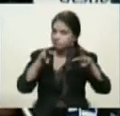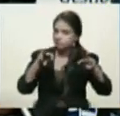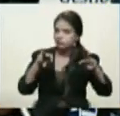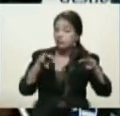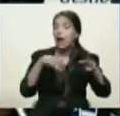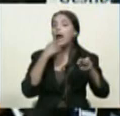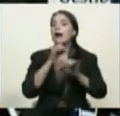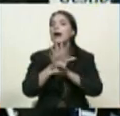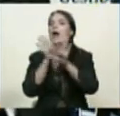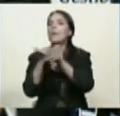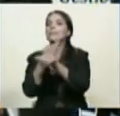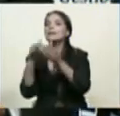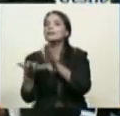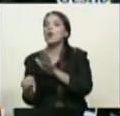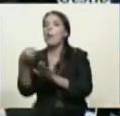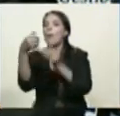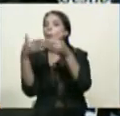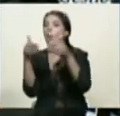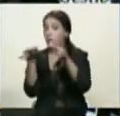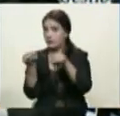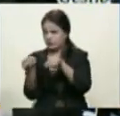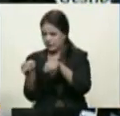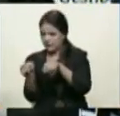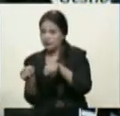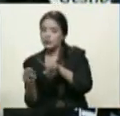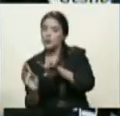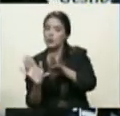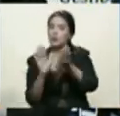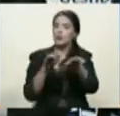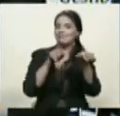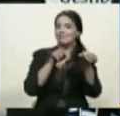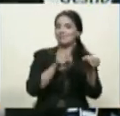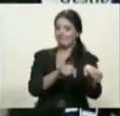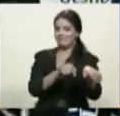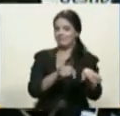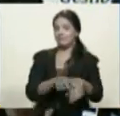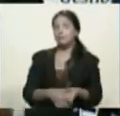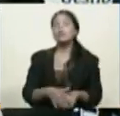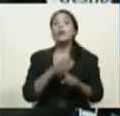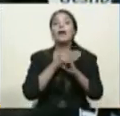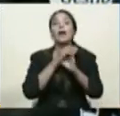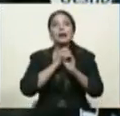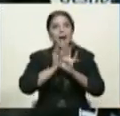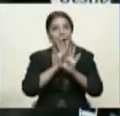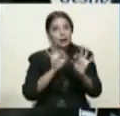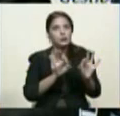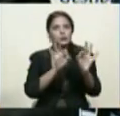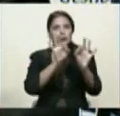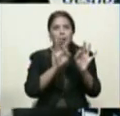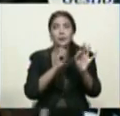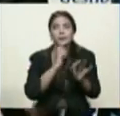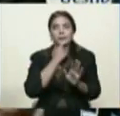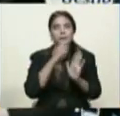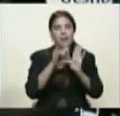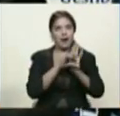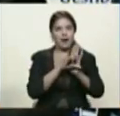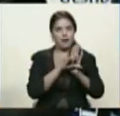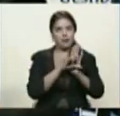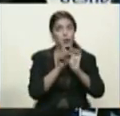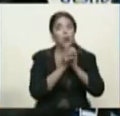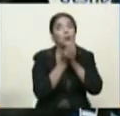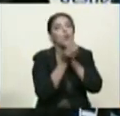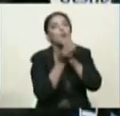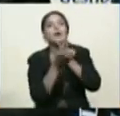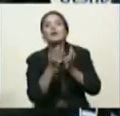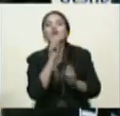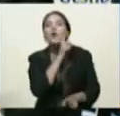ministerio público a pesar de que estamos hablando de un caso emblemático y por reserva legal no quiero mencionar la